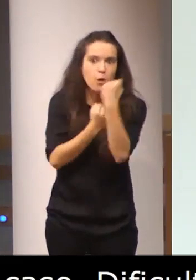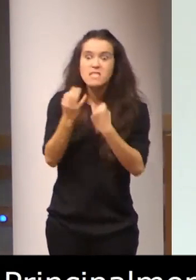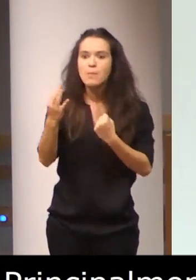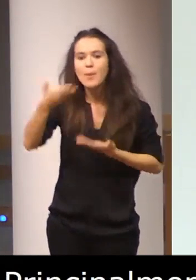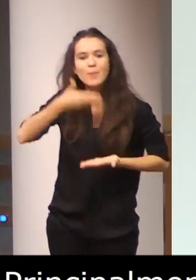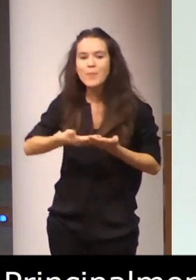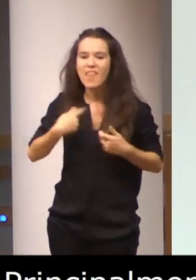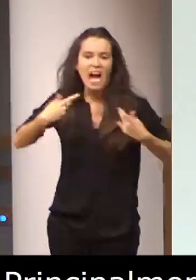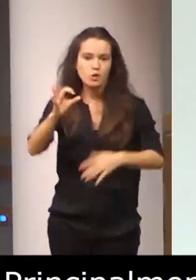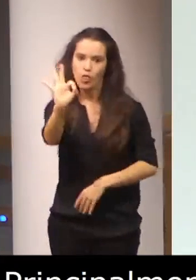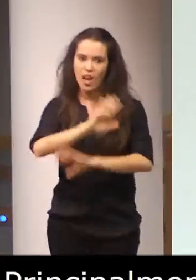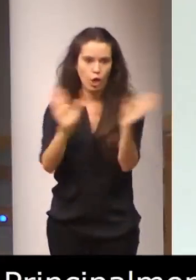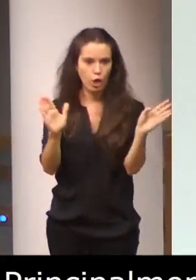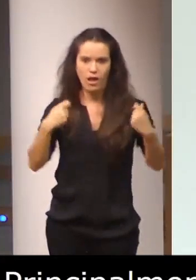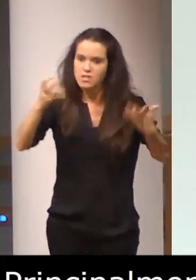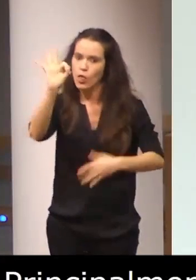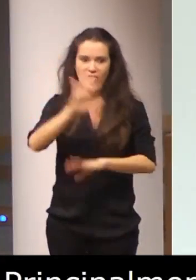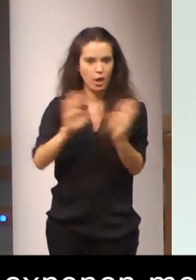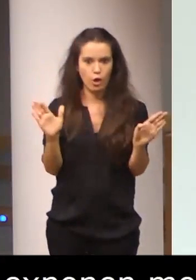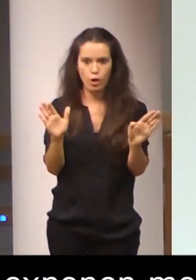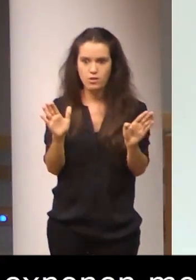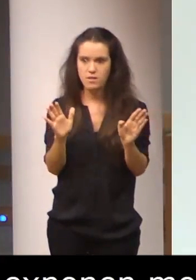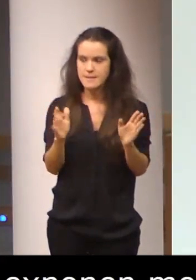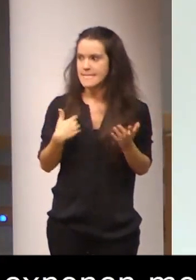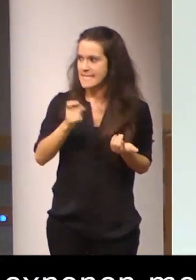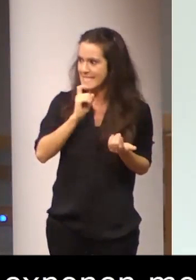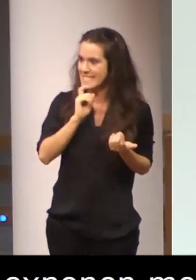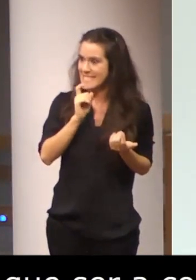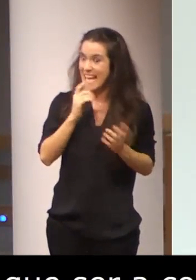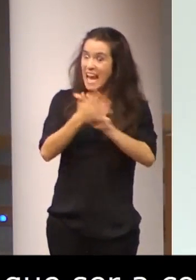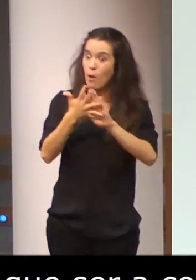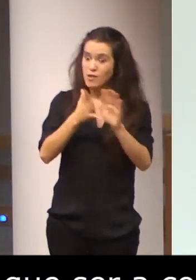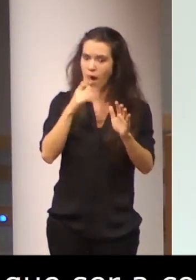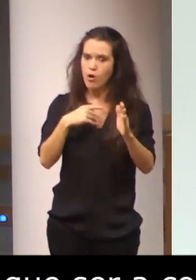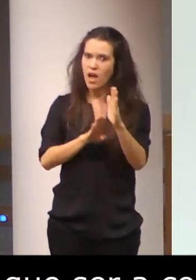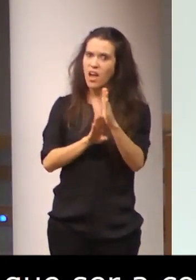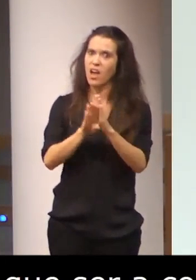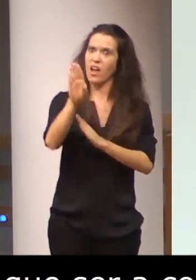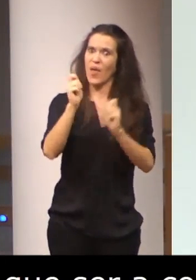Entonces, es muy difícil que la lengua de signos crezca ahora mismo